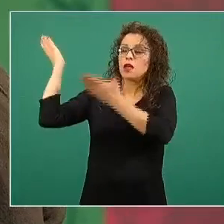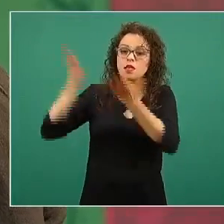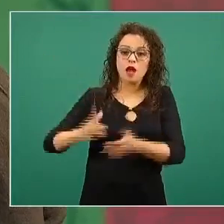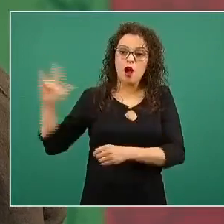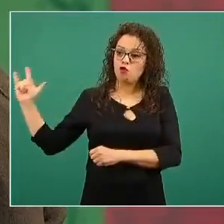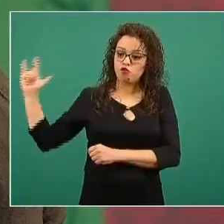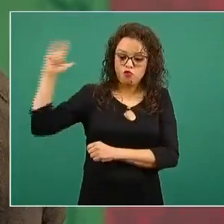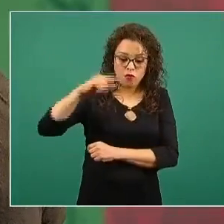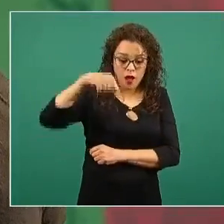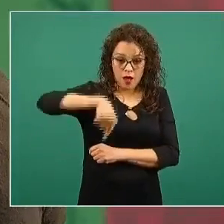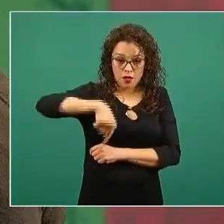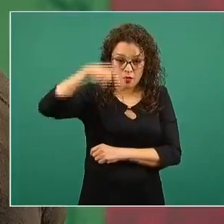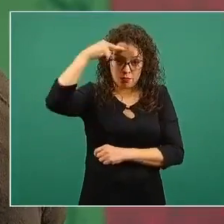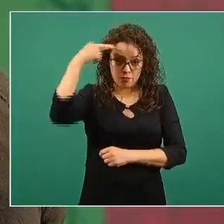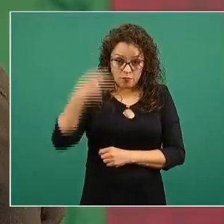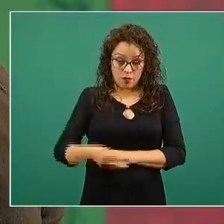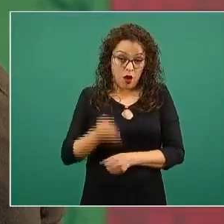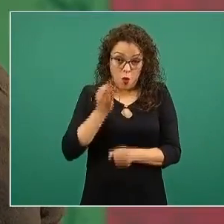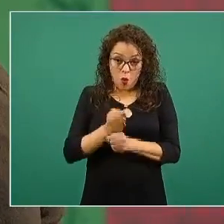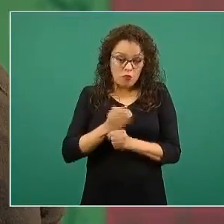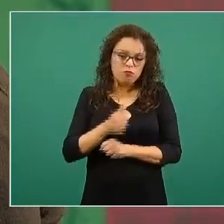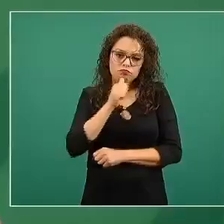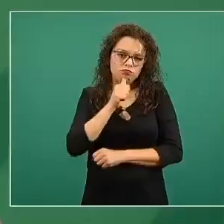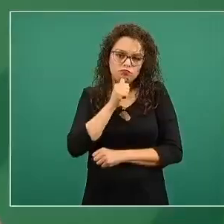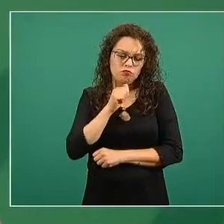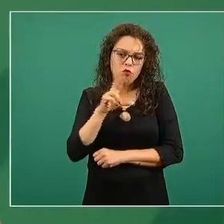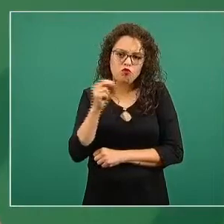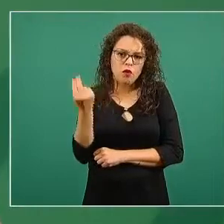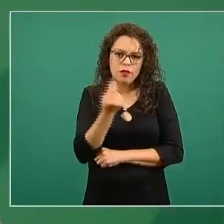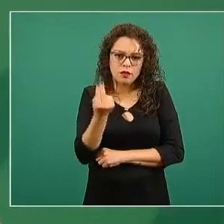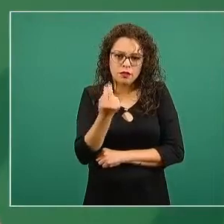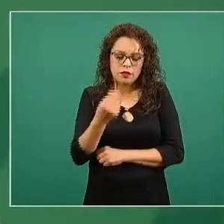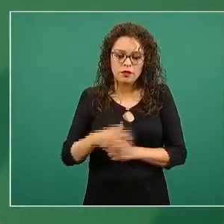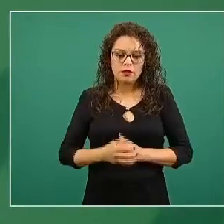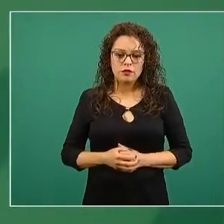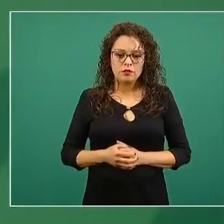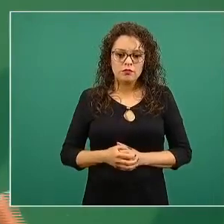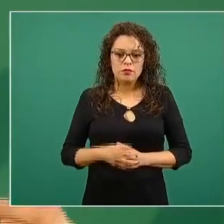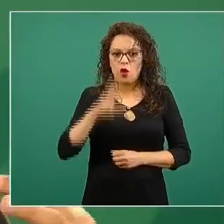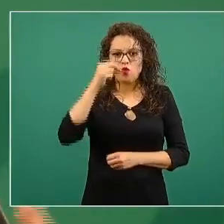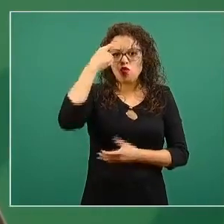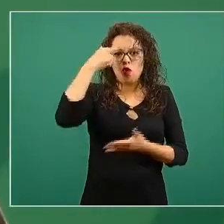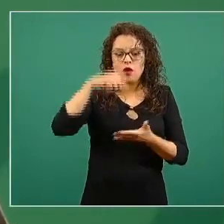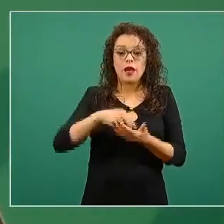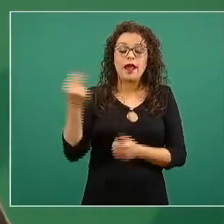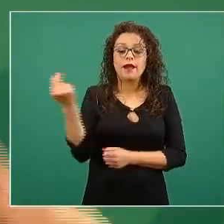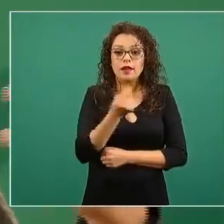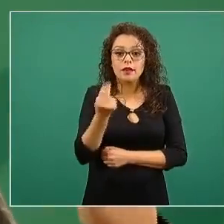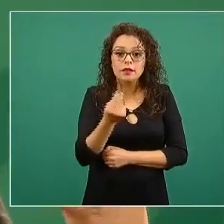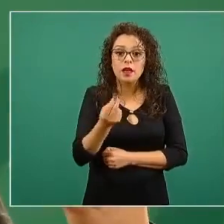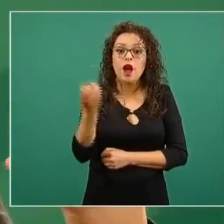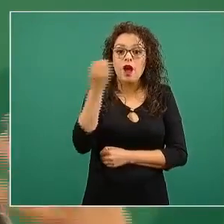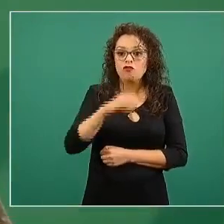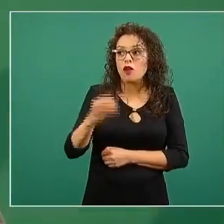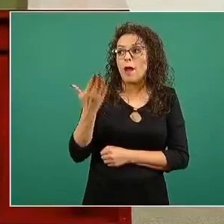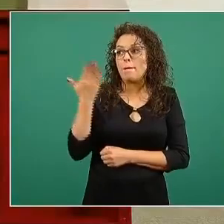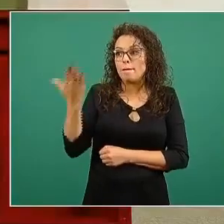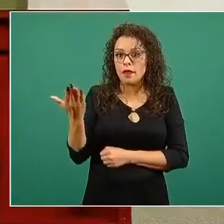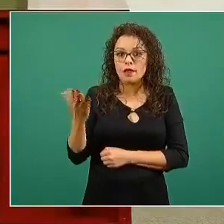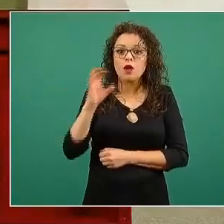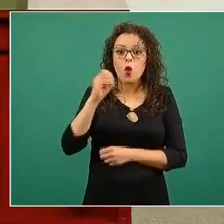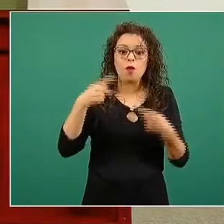al menos no hasta estos momentos, bueno, tampoco se ha visto como una necesidad para las personas que están aquí y tendrían que salir,